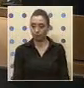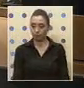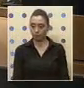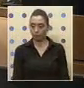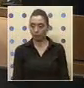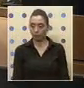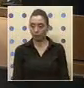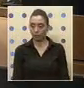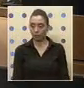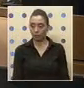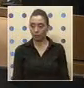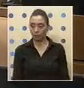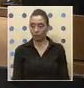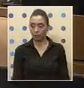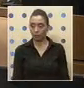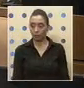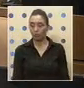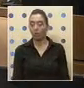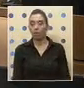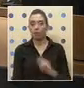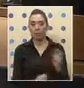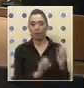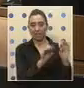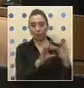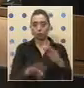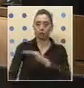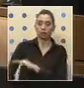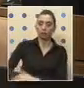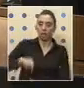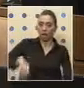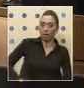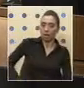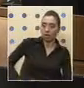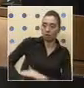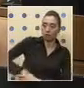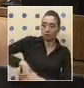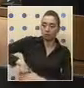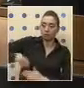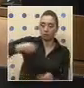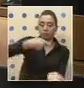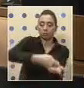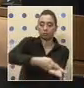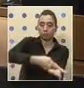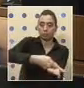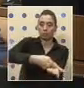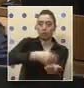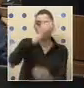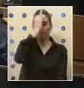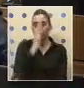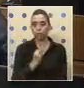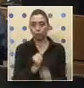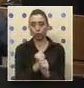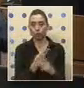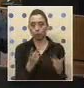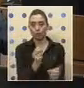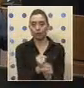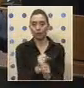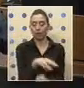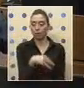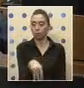Tienen que sacar para pagar esa educación la plata de su bolsillo. Ese funcionario público que está en la